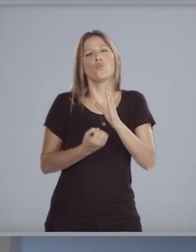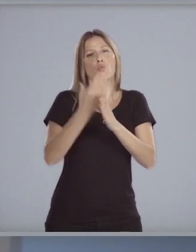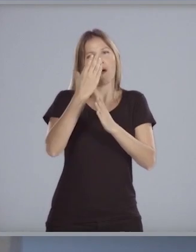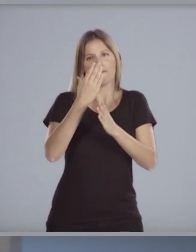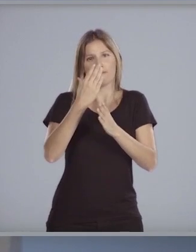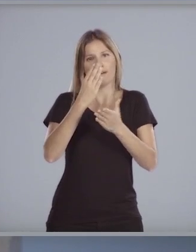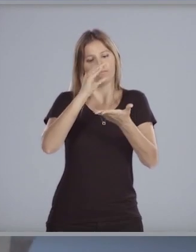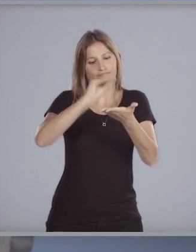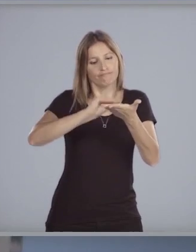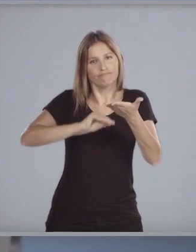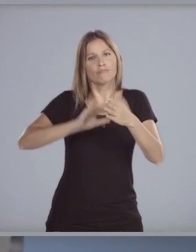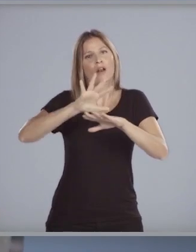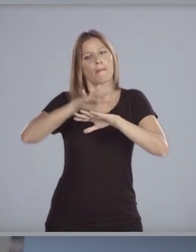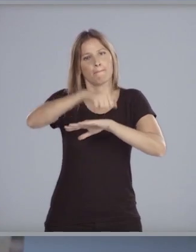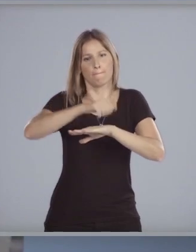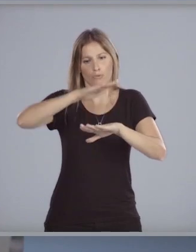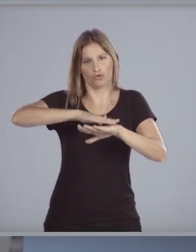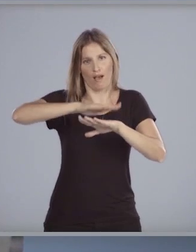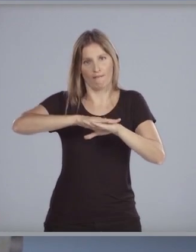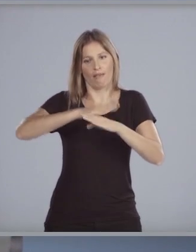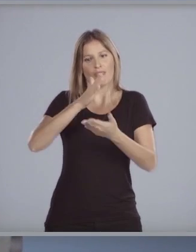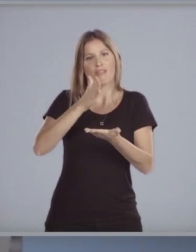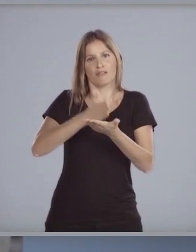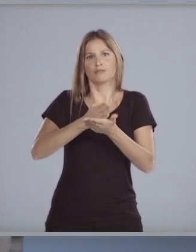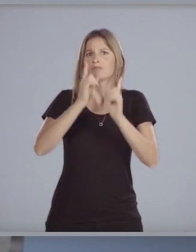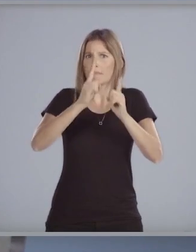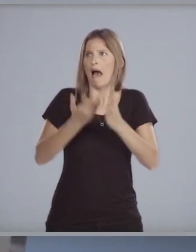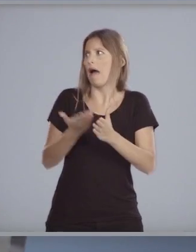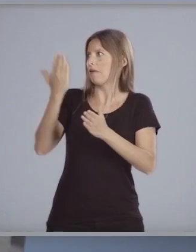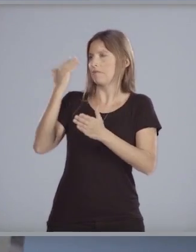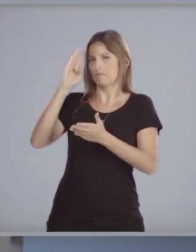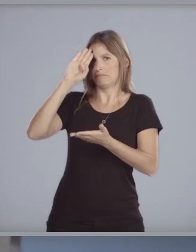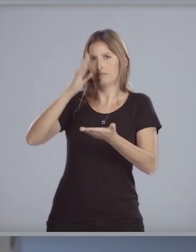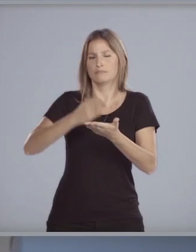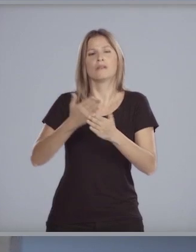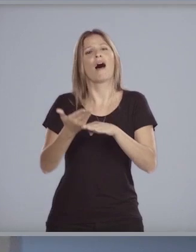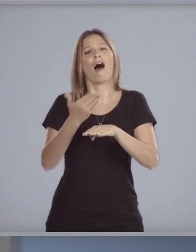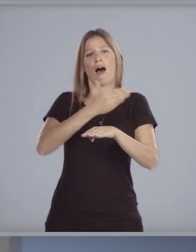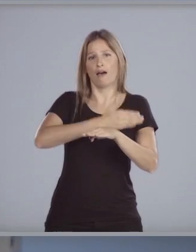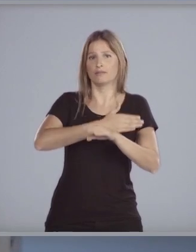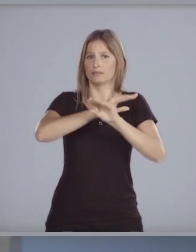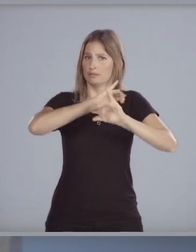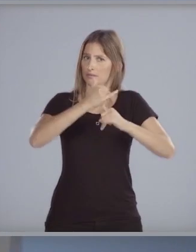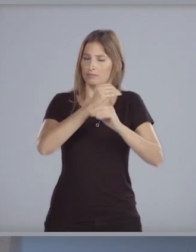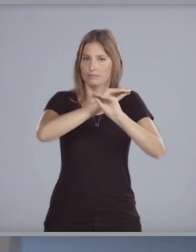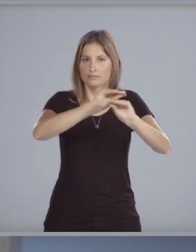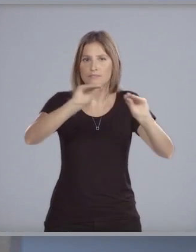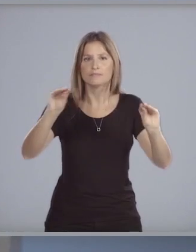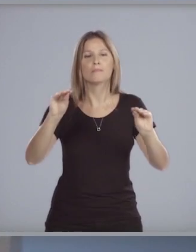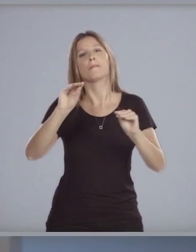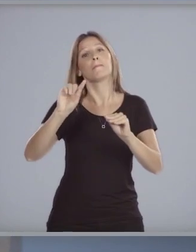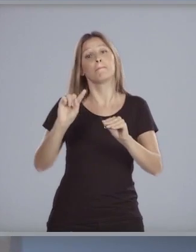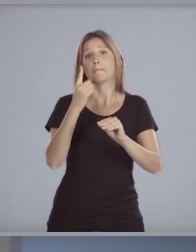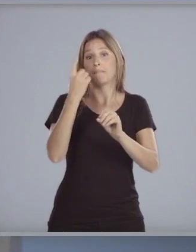derechos, pero también al pasado reciente. Como ya se ha anunciado, entre las primeras